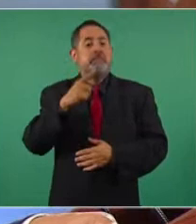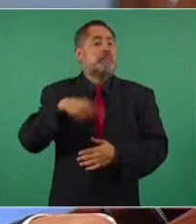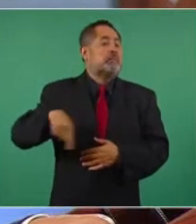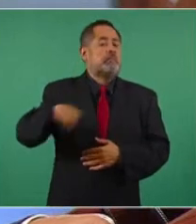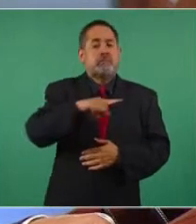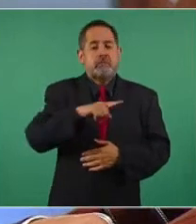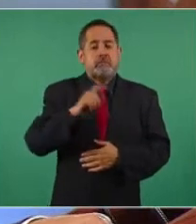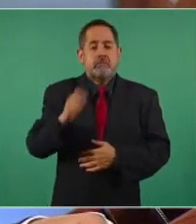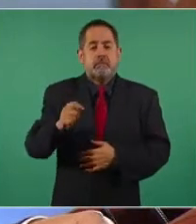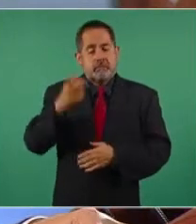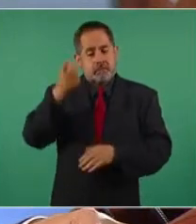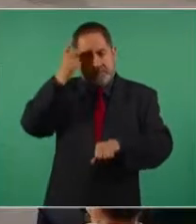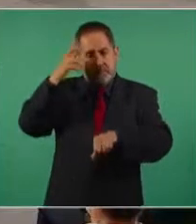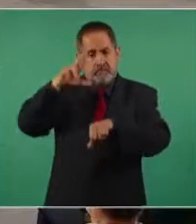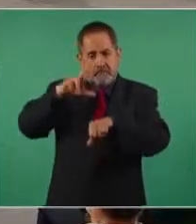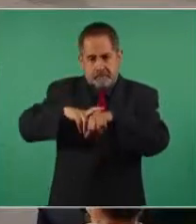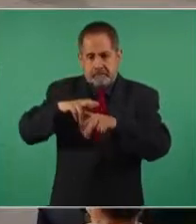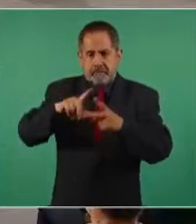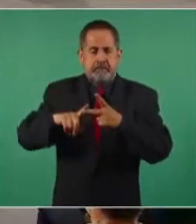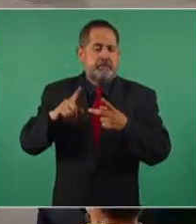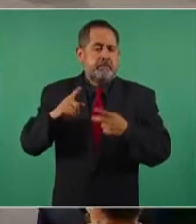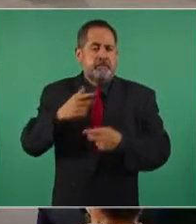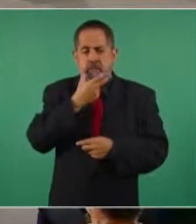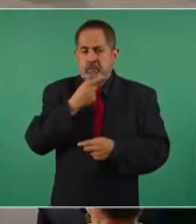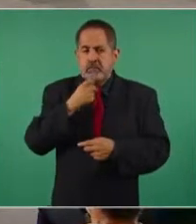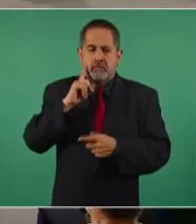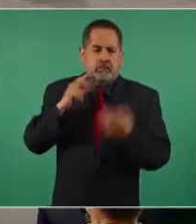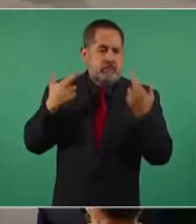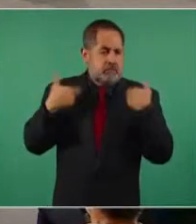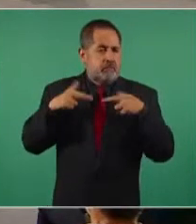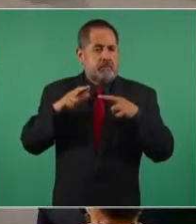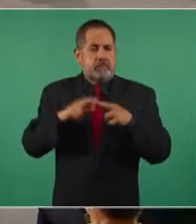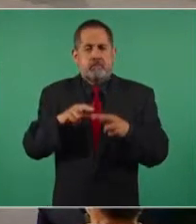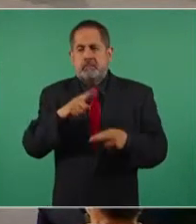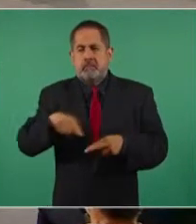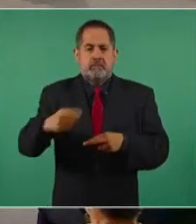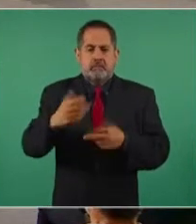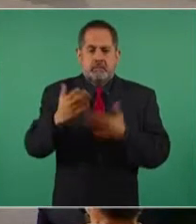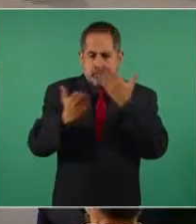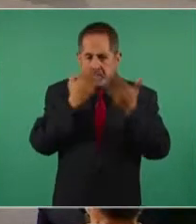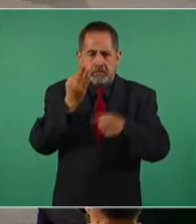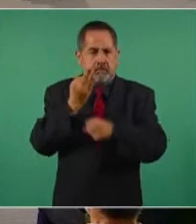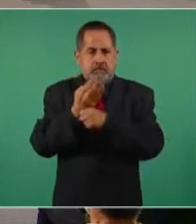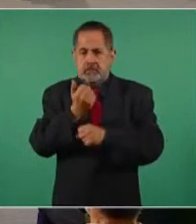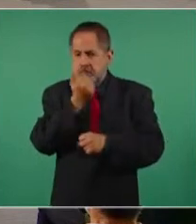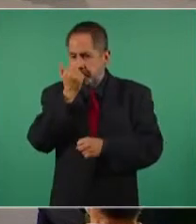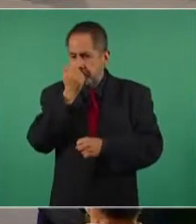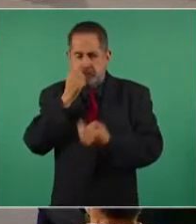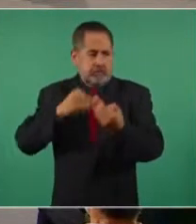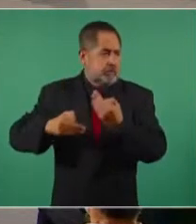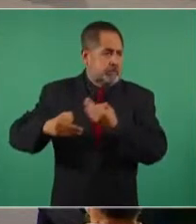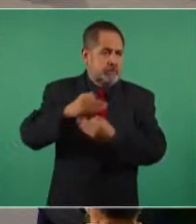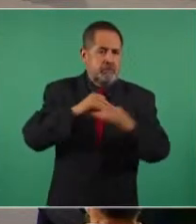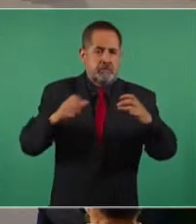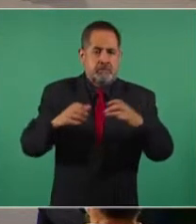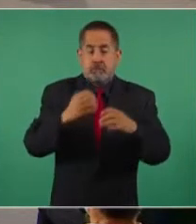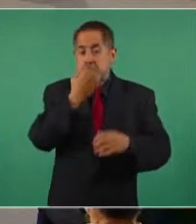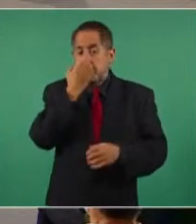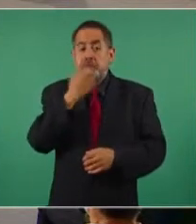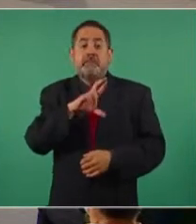a todos los directivos maestras maestros estudiantes de las escuelas particulares